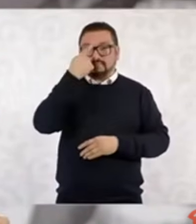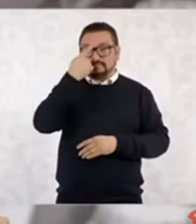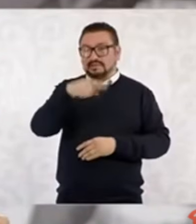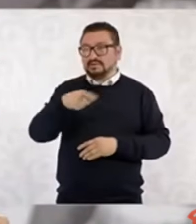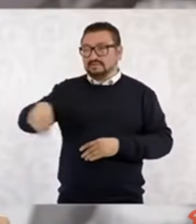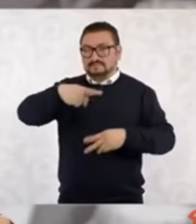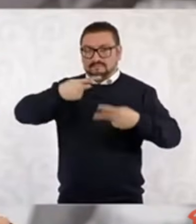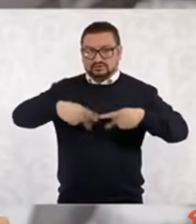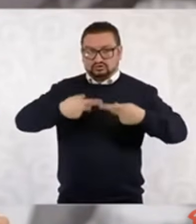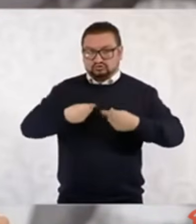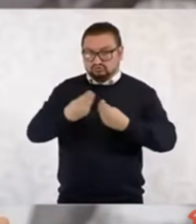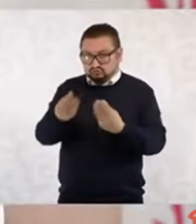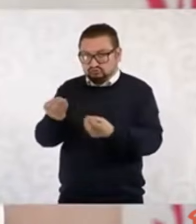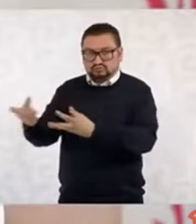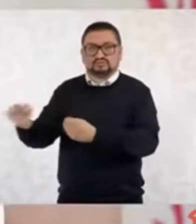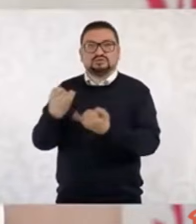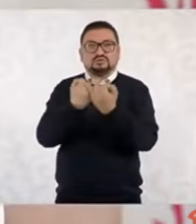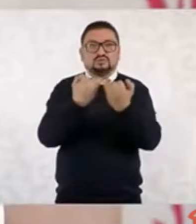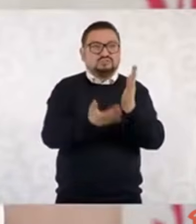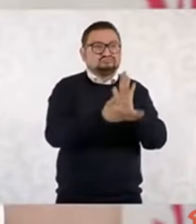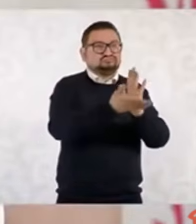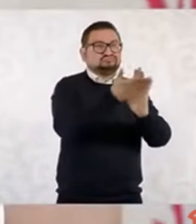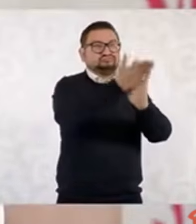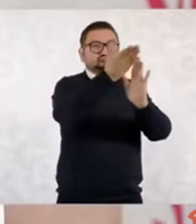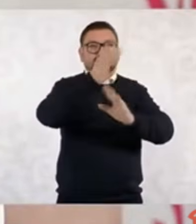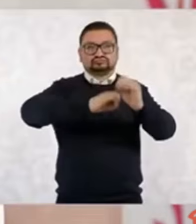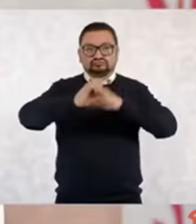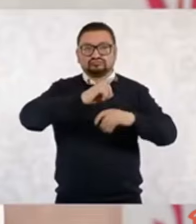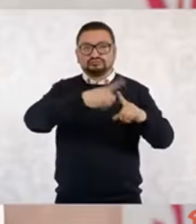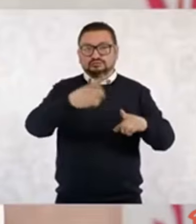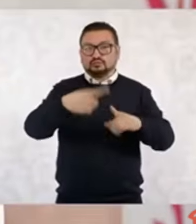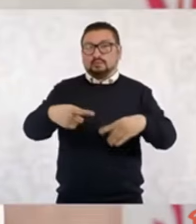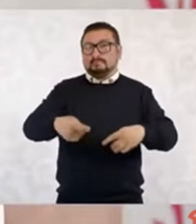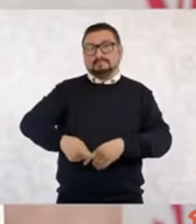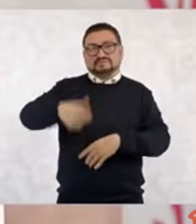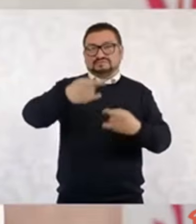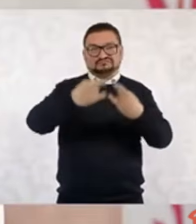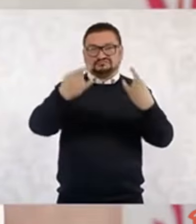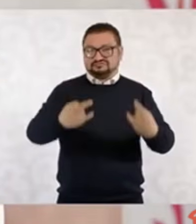personas. Y tenemos obras públicas históricas.